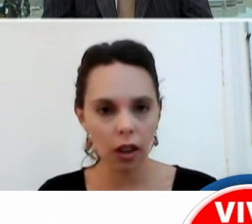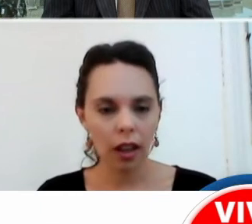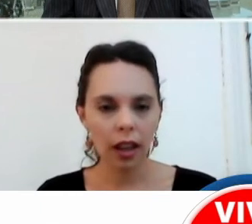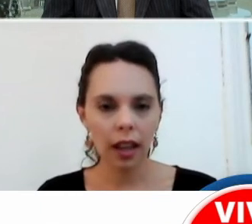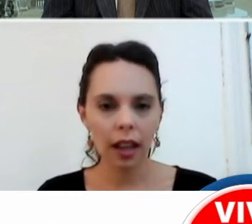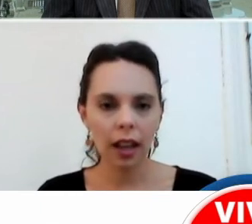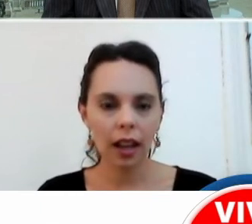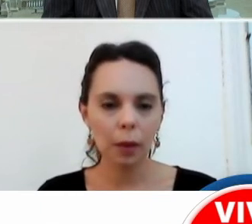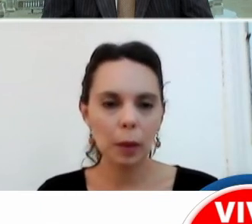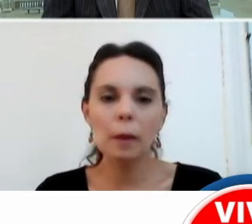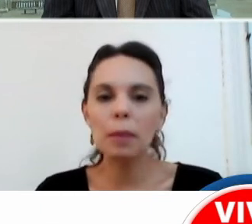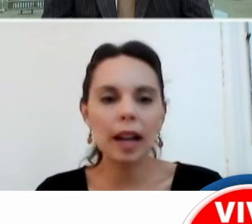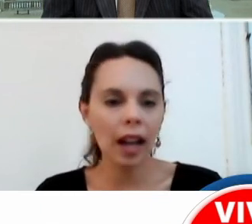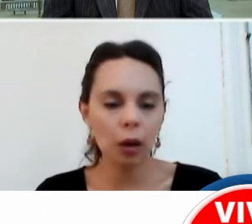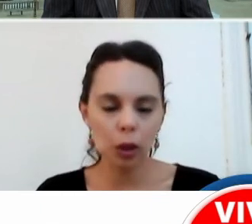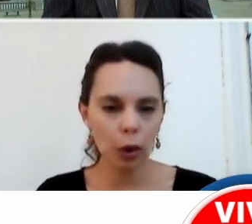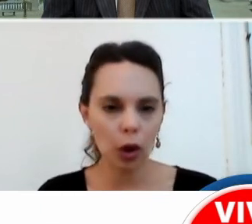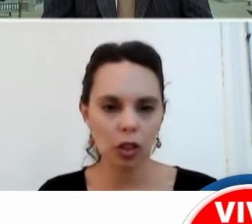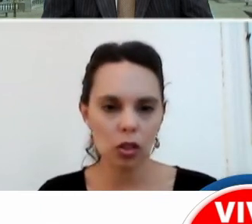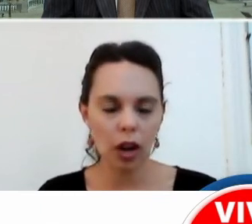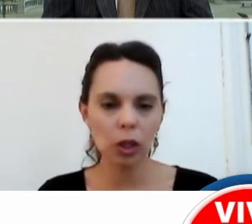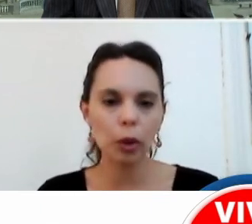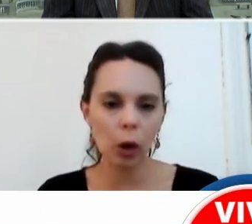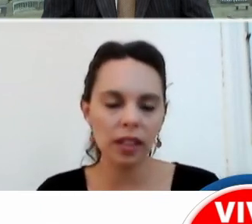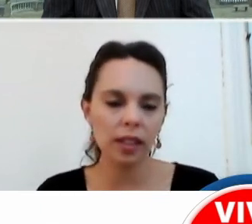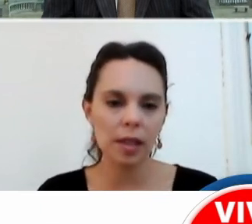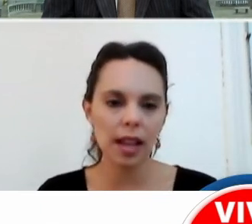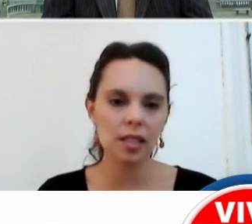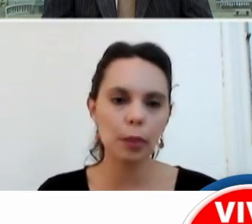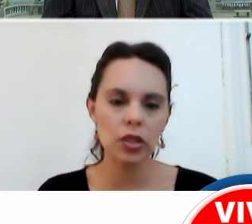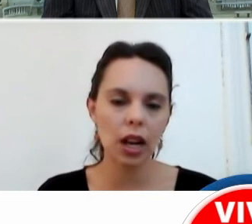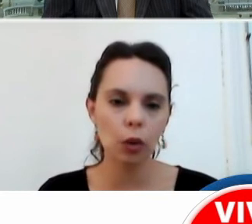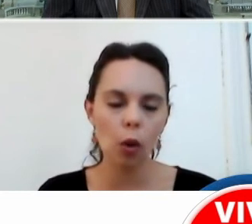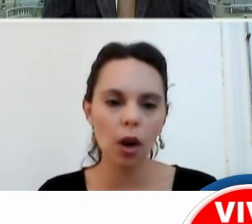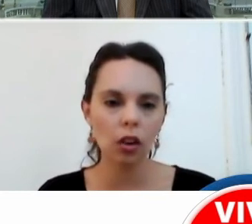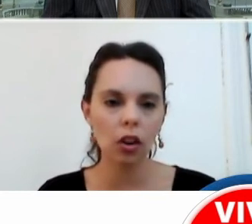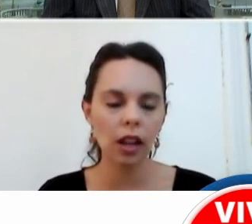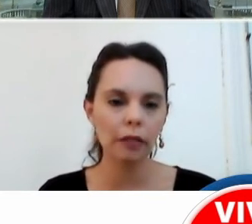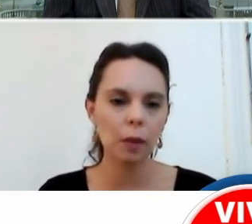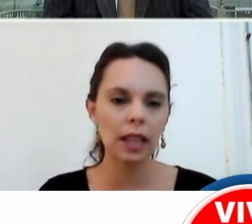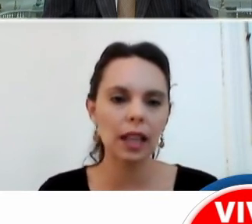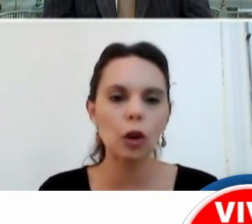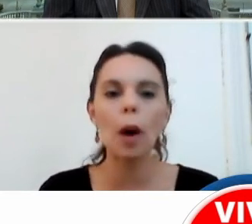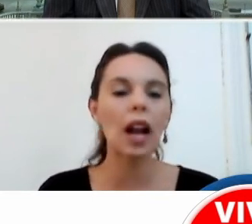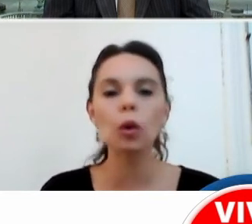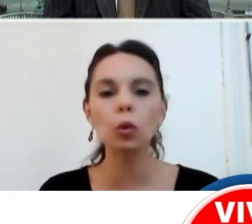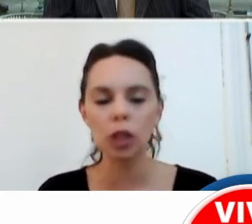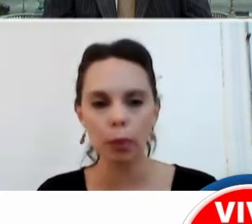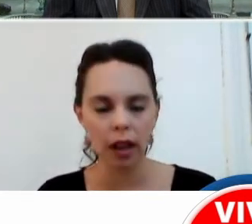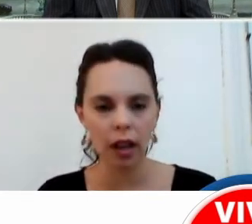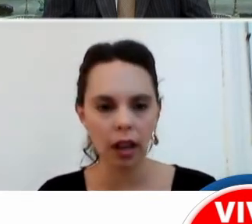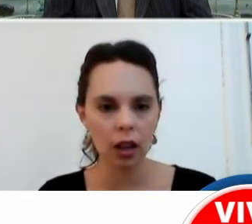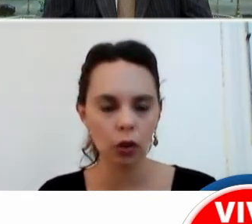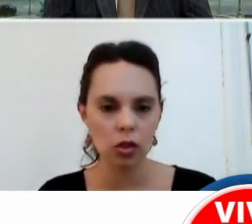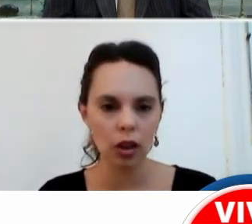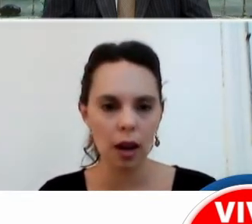condicionamiento? ¿Va a implicar algún tipo de condicionamiento? Porque cuesta pensar que se puede llegar a un acuerdo con el FMI, que no va a haber algún tipo